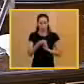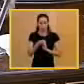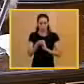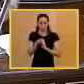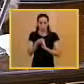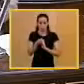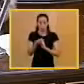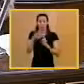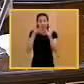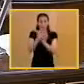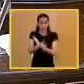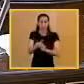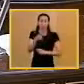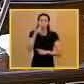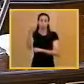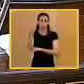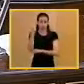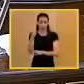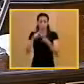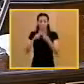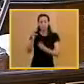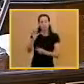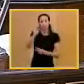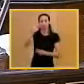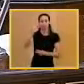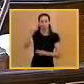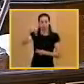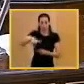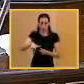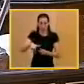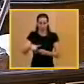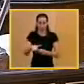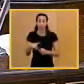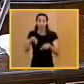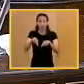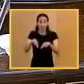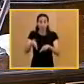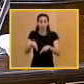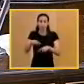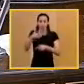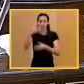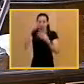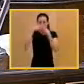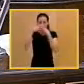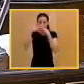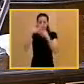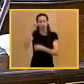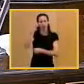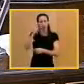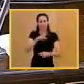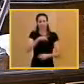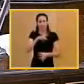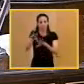de la potencia imperial y la funcionalidad de la OTAN al servicio de este diseño. En Afganistán hay un ejército de ocupación.